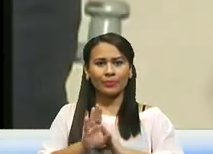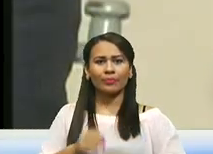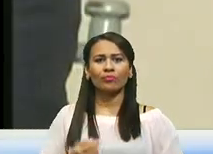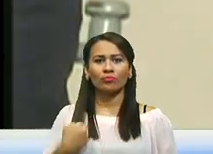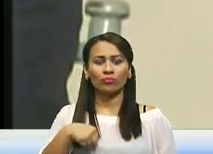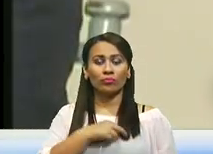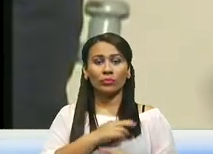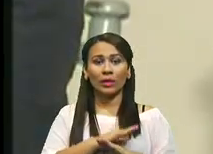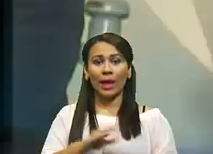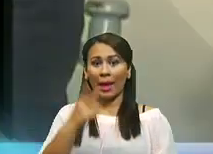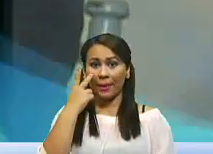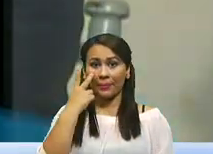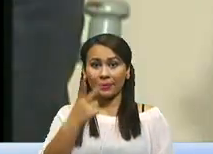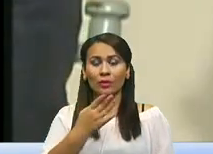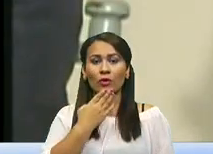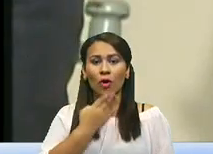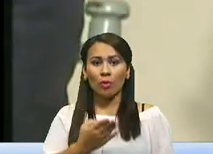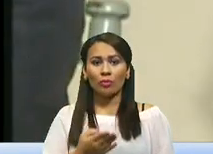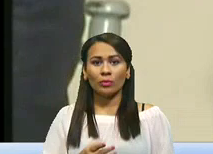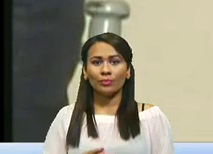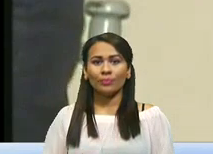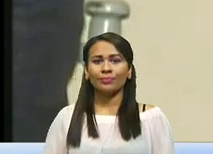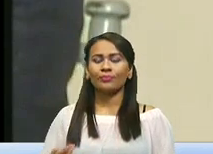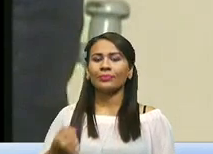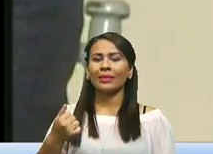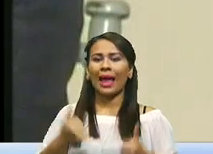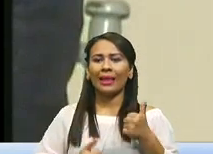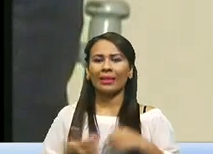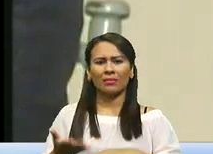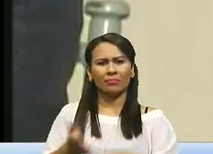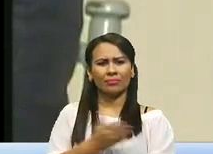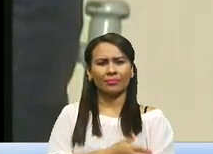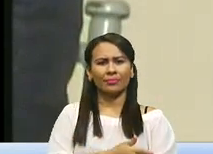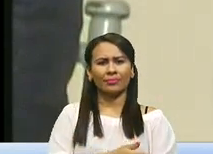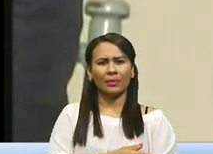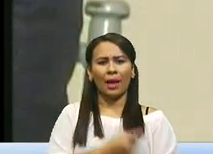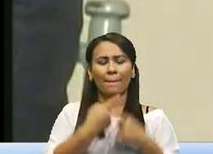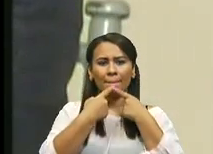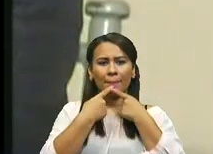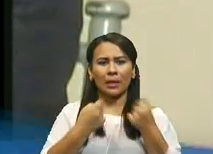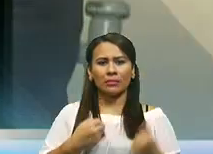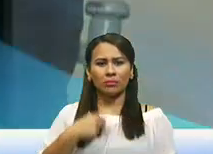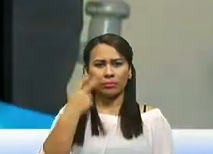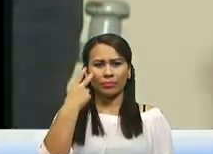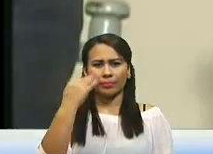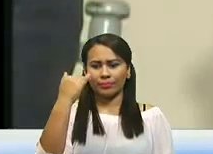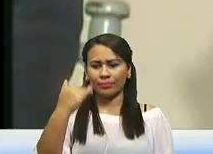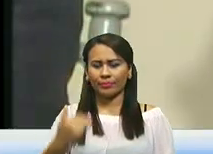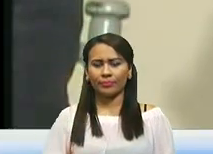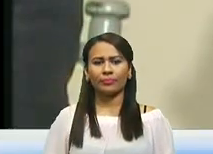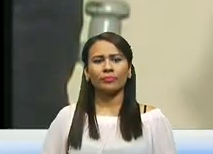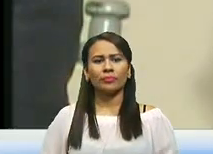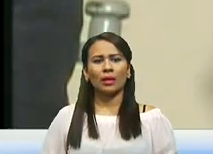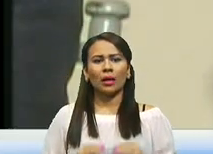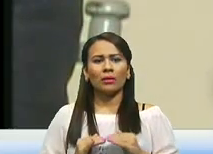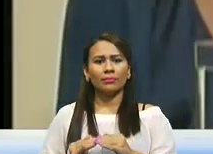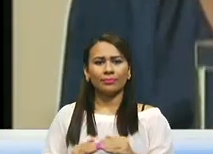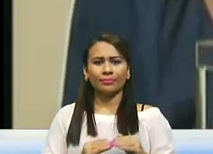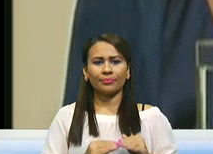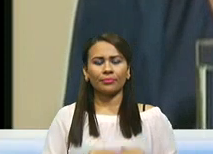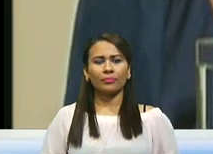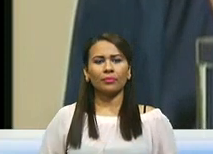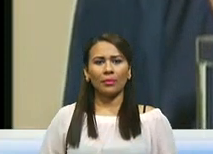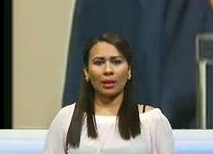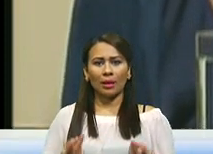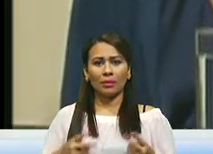visto en la candidatura de Guillermo Lasso las virtudes cívicas, las virtudes democráticas.